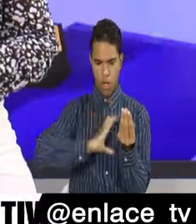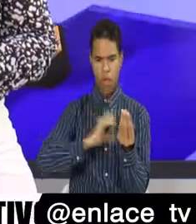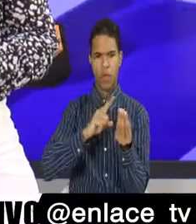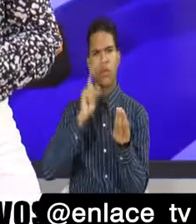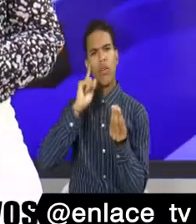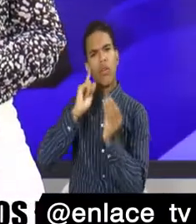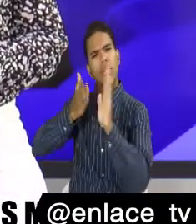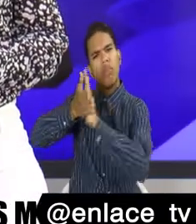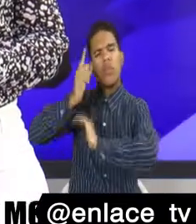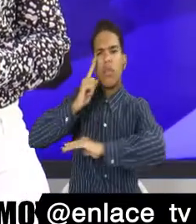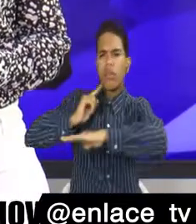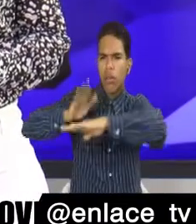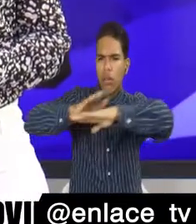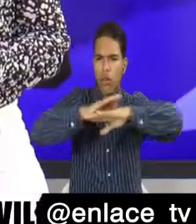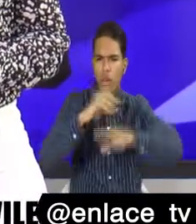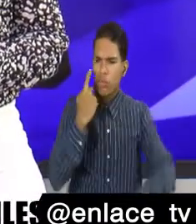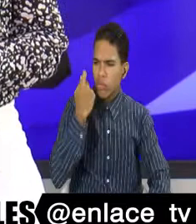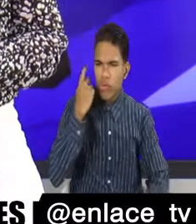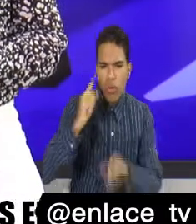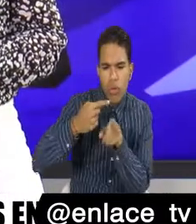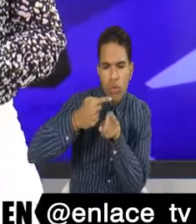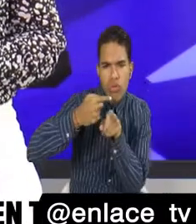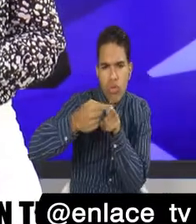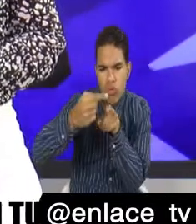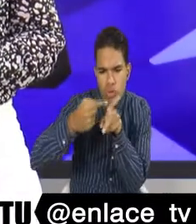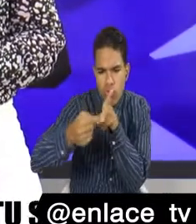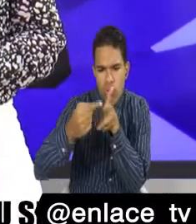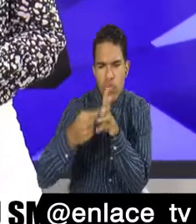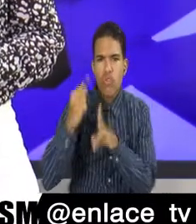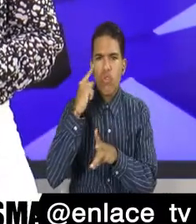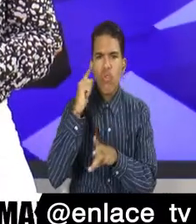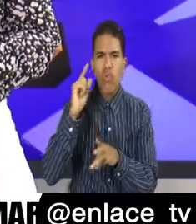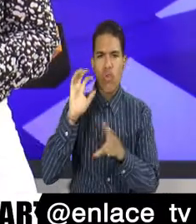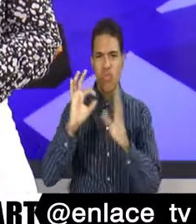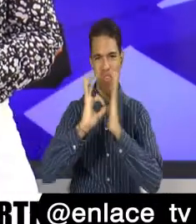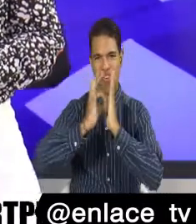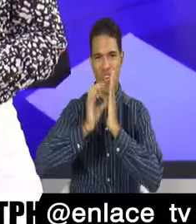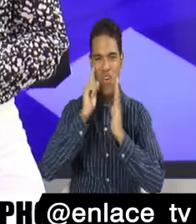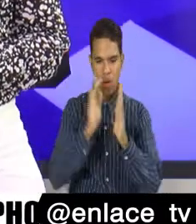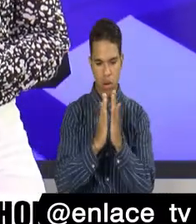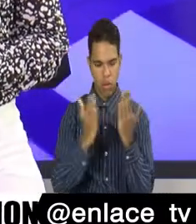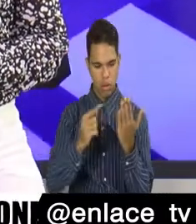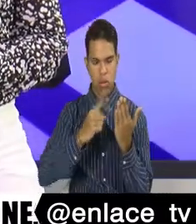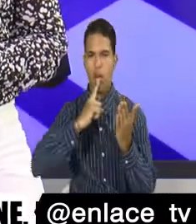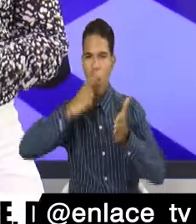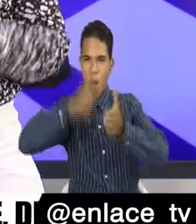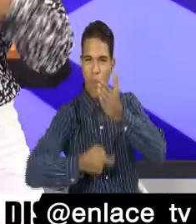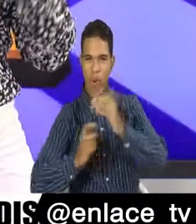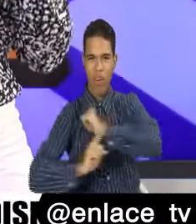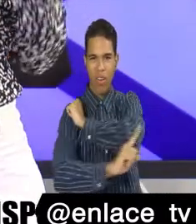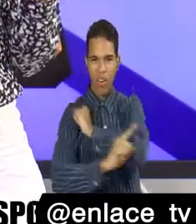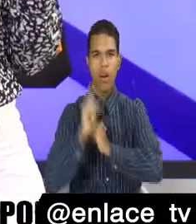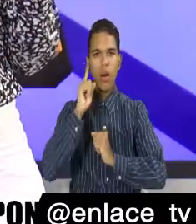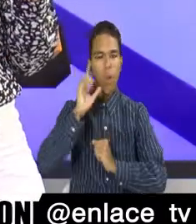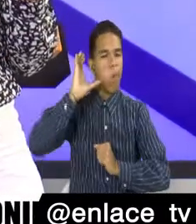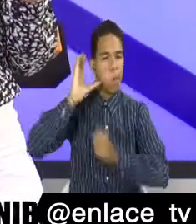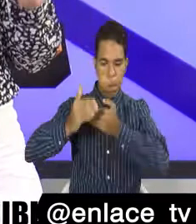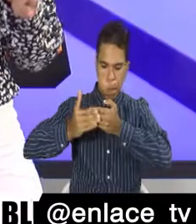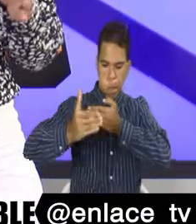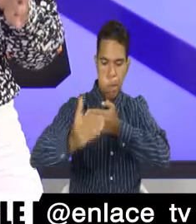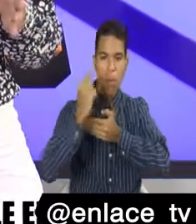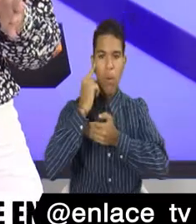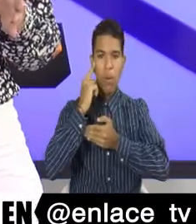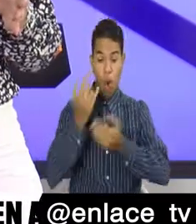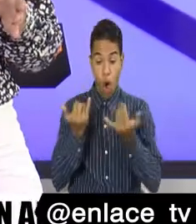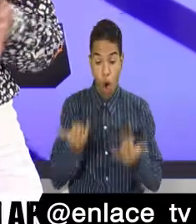en vigencia en las próximas semanas del nuevo Código Nacional de Policía y Convivencia. Las autoridades afirman que las multas pasarán de ser pedagógicas